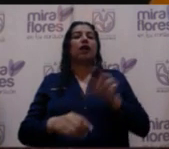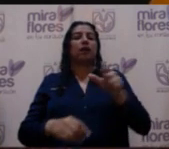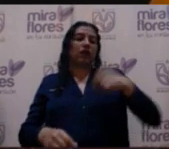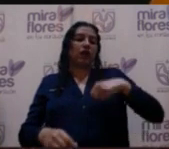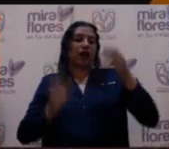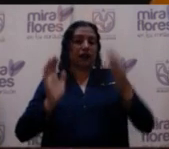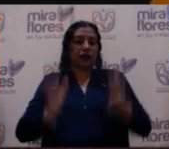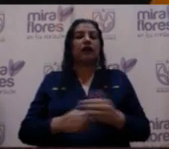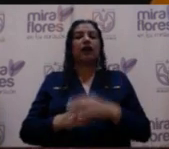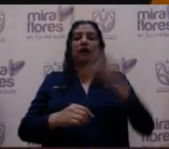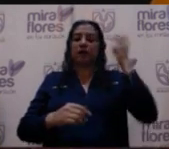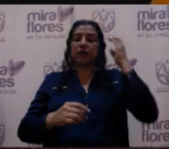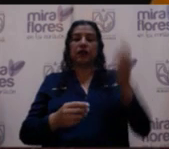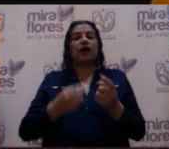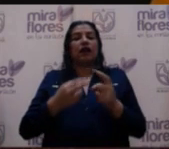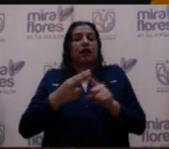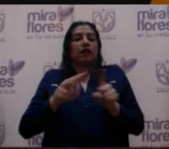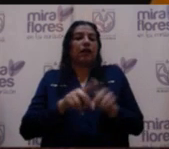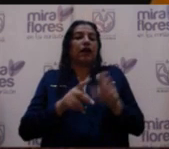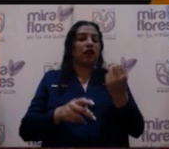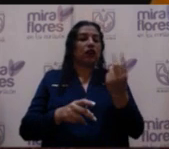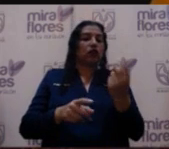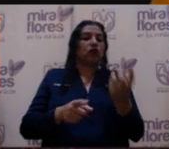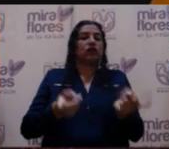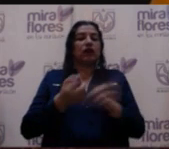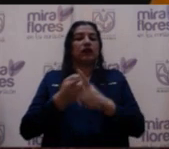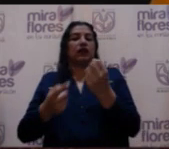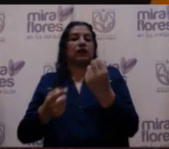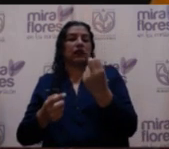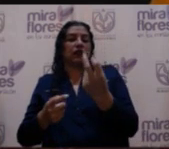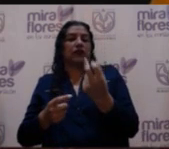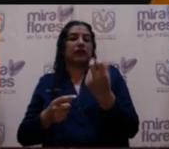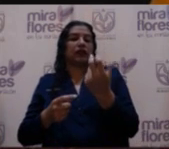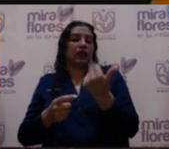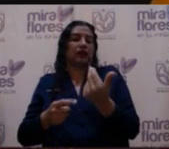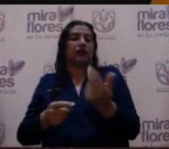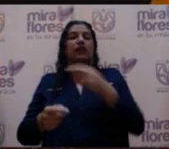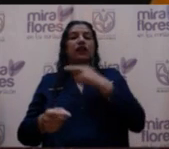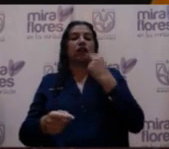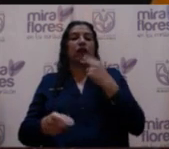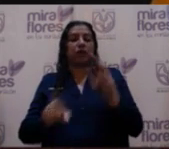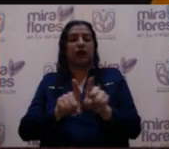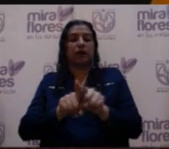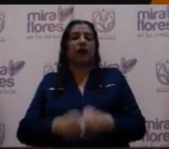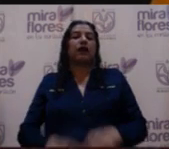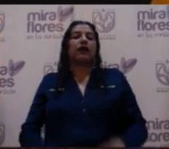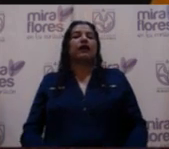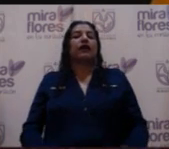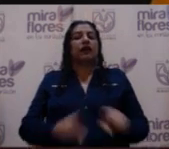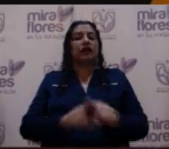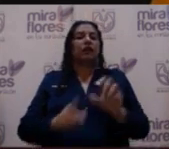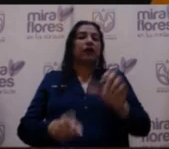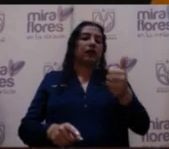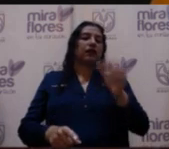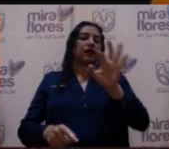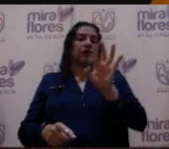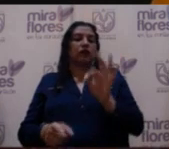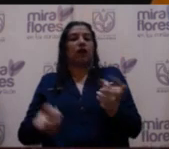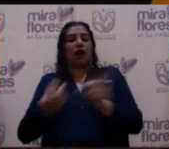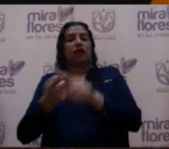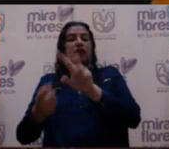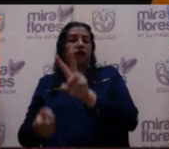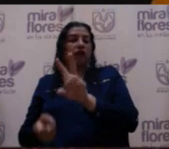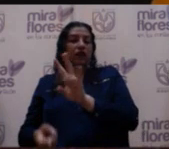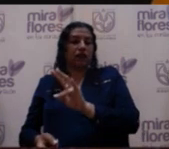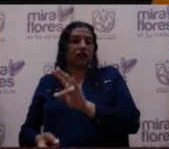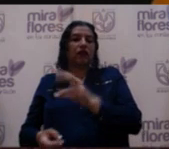de Miraflores, comprendida entre el 12 y 13 de noviembre del 2016 inclusive, así como el 19 al 27